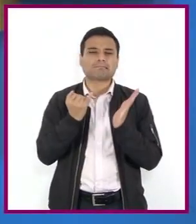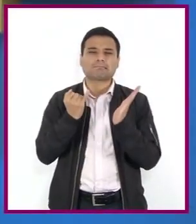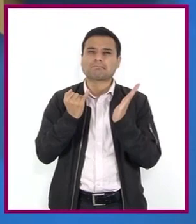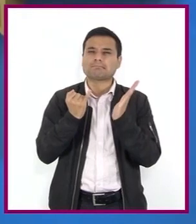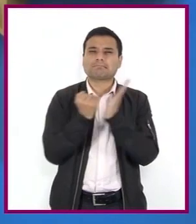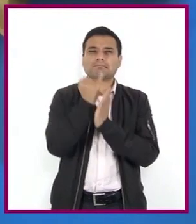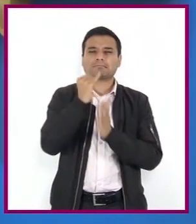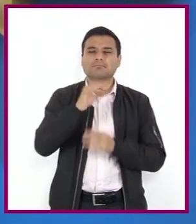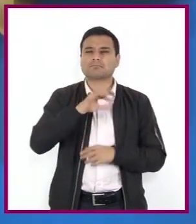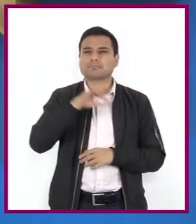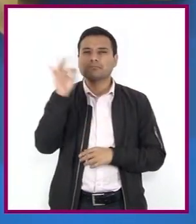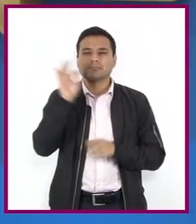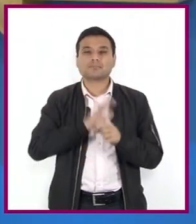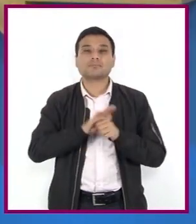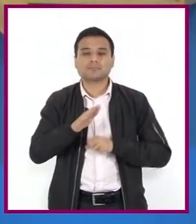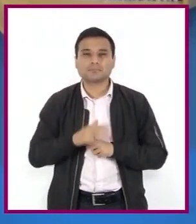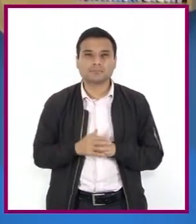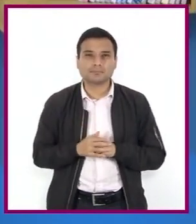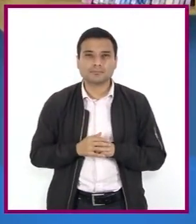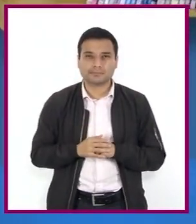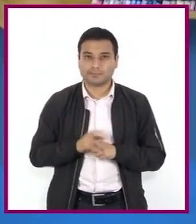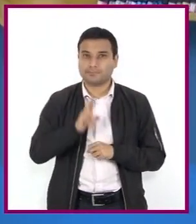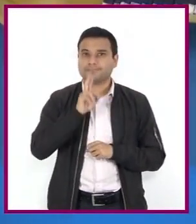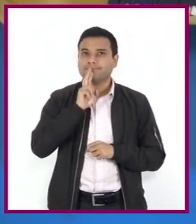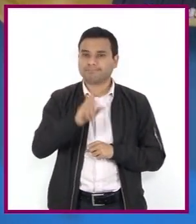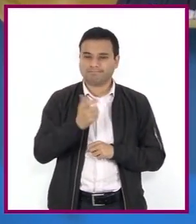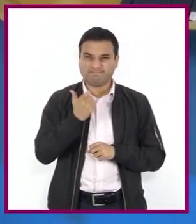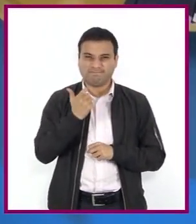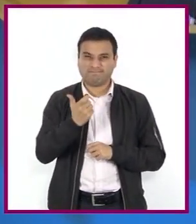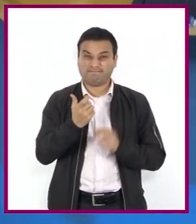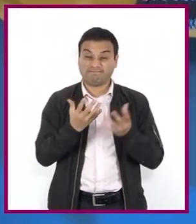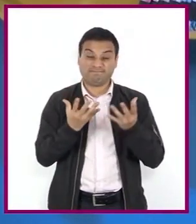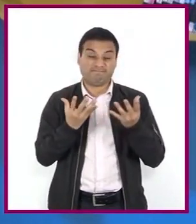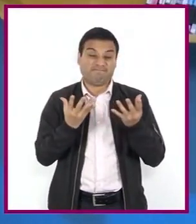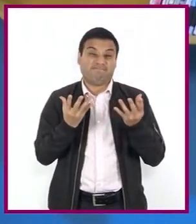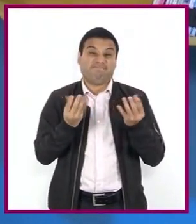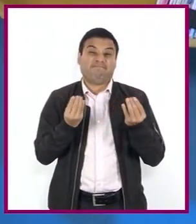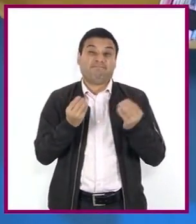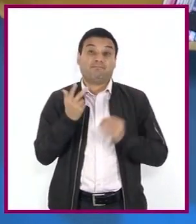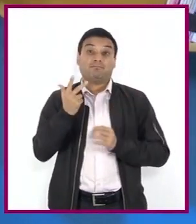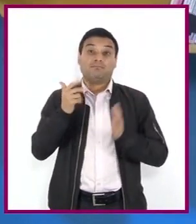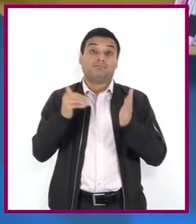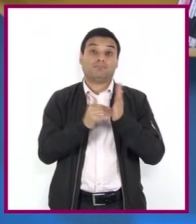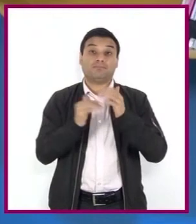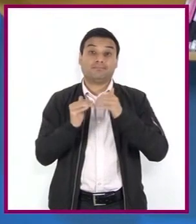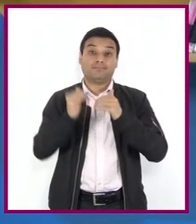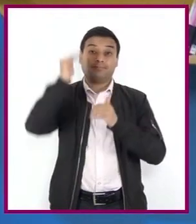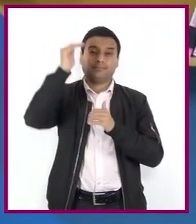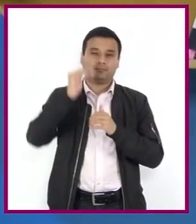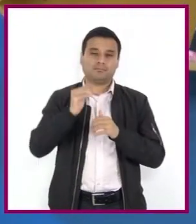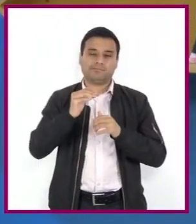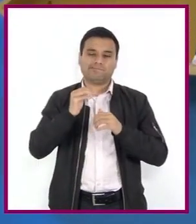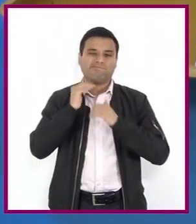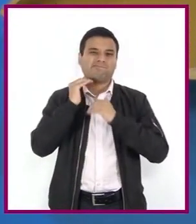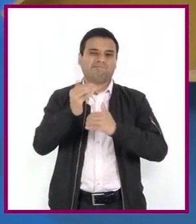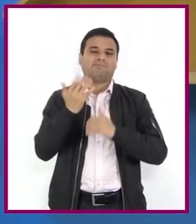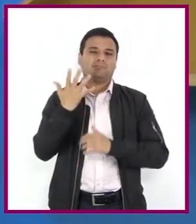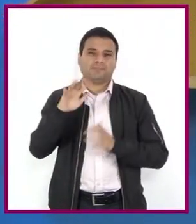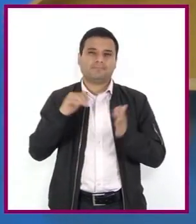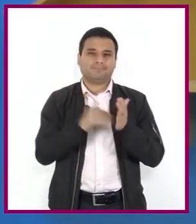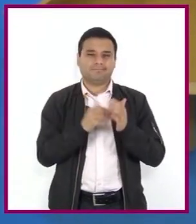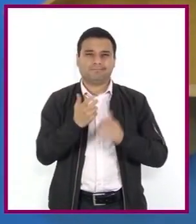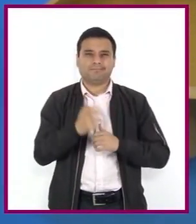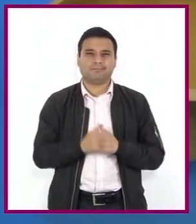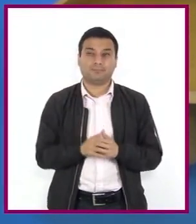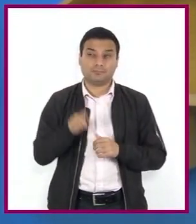publicidad con esa empresa son cantidades mayores a 8,000 y hasta el tope de 10,000 pesos. Él